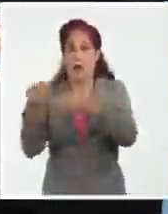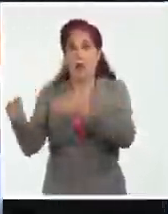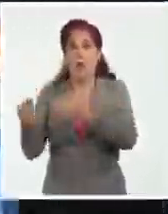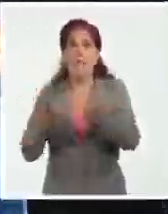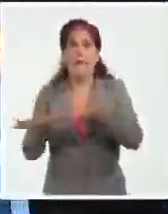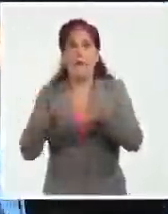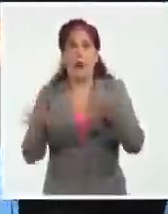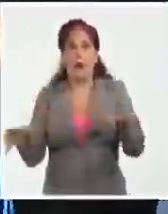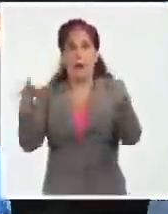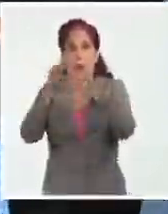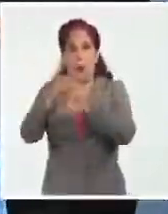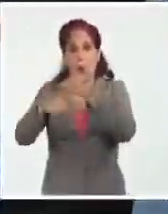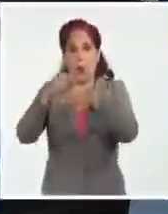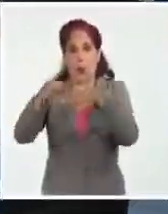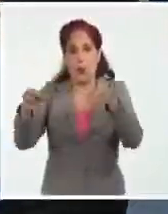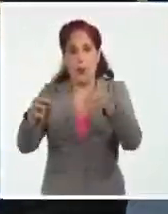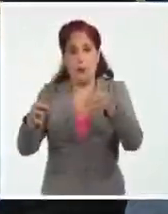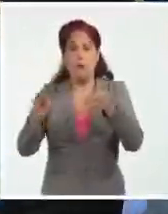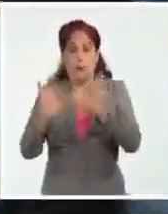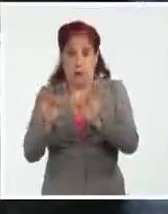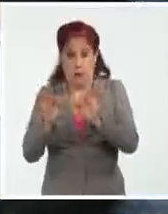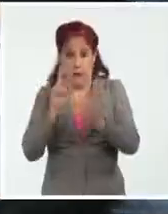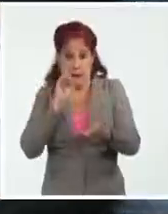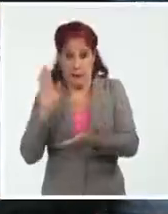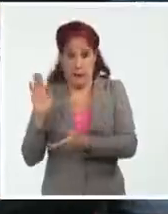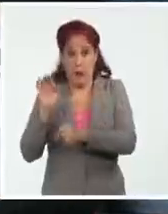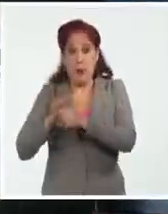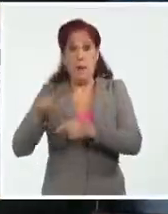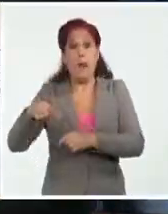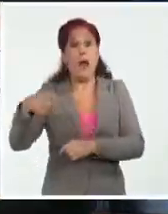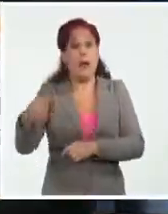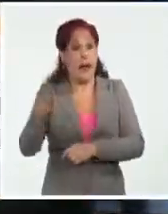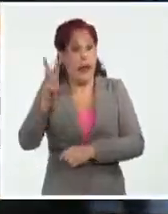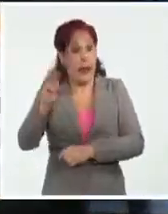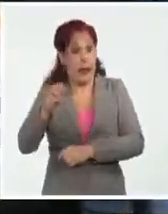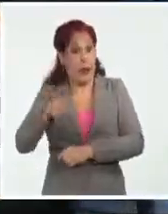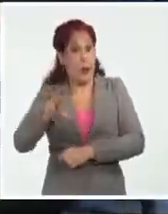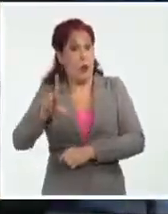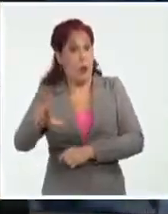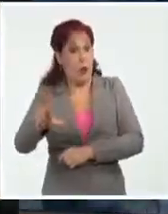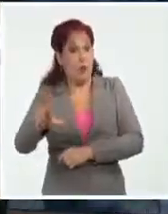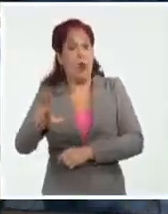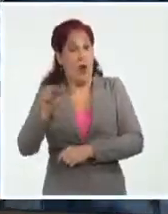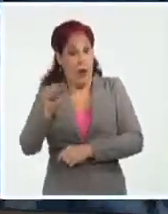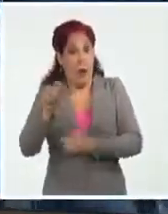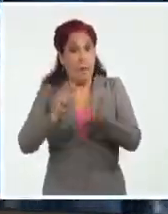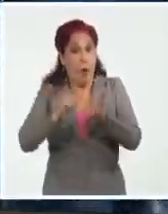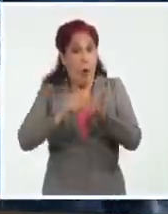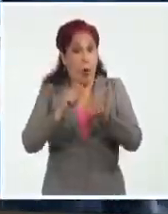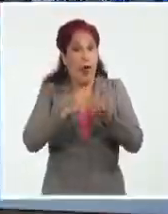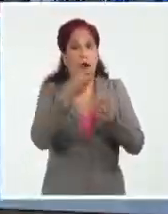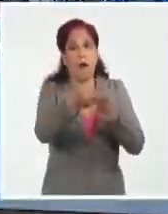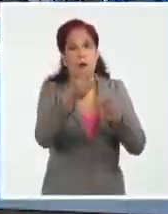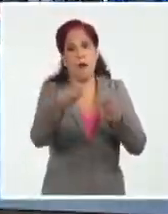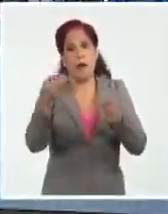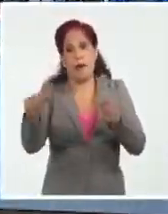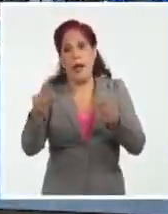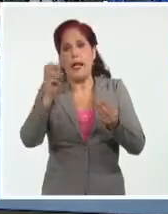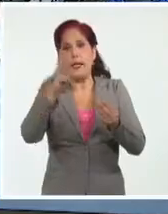los módulos, estos módulos que ven, que a partir de mañana 30 de julio recibirán en sus bodegas cerca